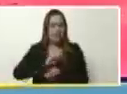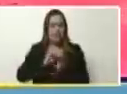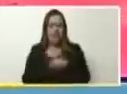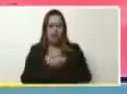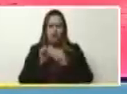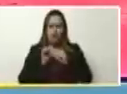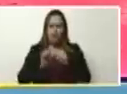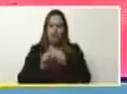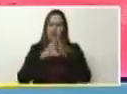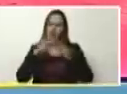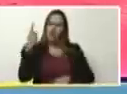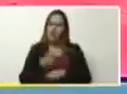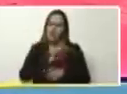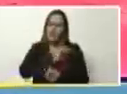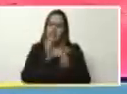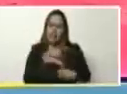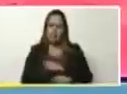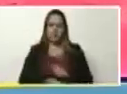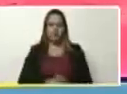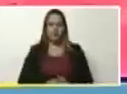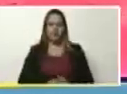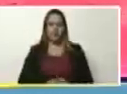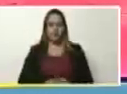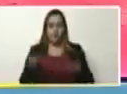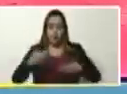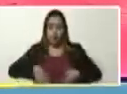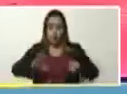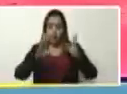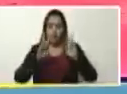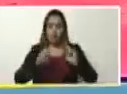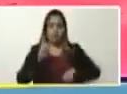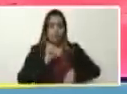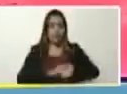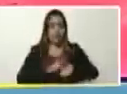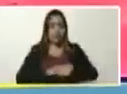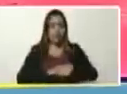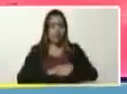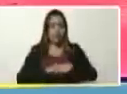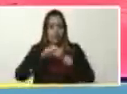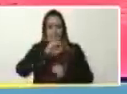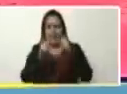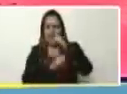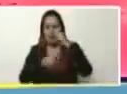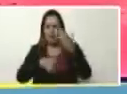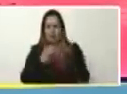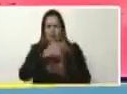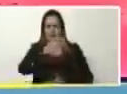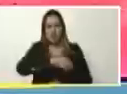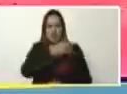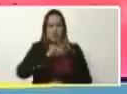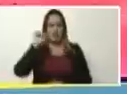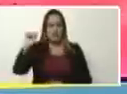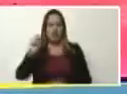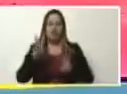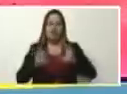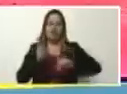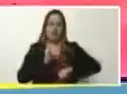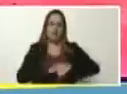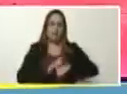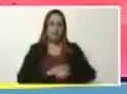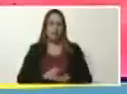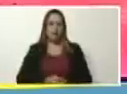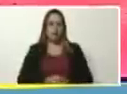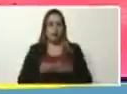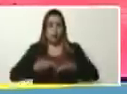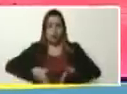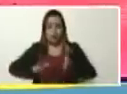lo que tenga que ser cambiado, rumbo a la nueva época de transición al socialismo, una nueva época,